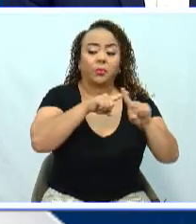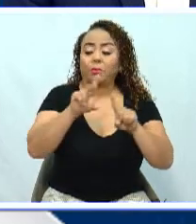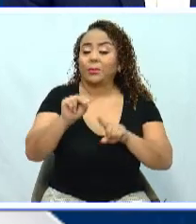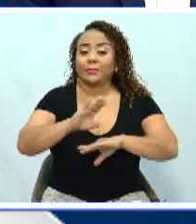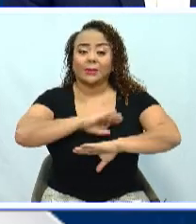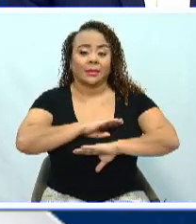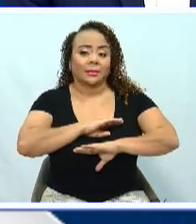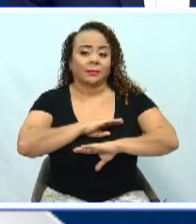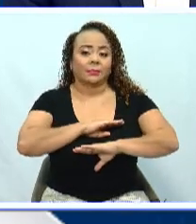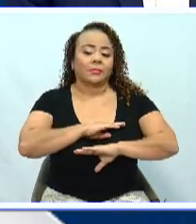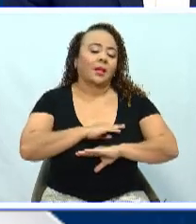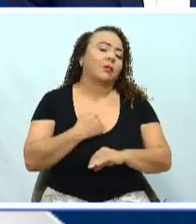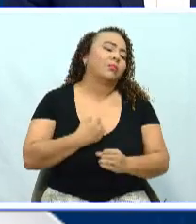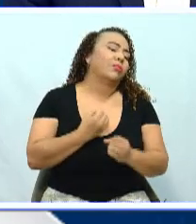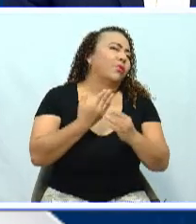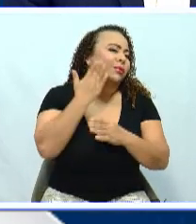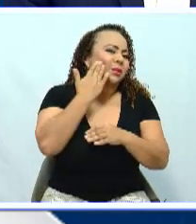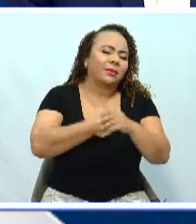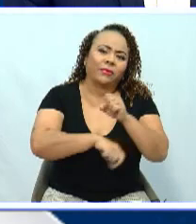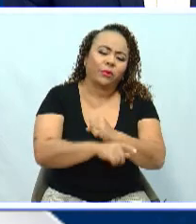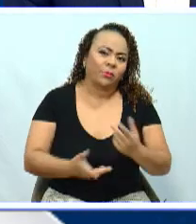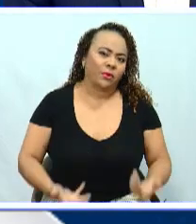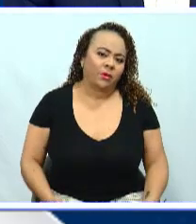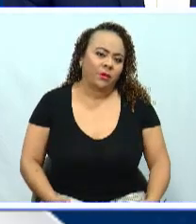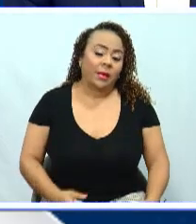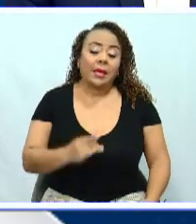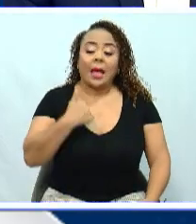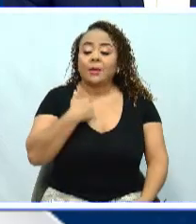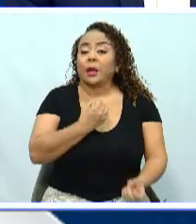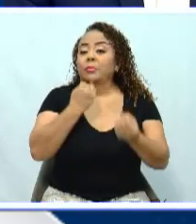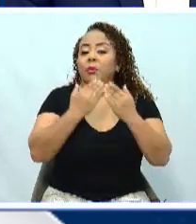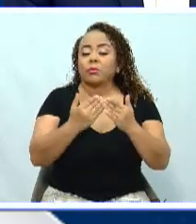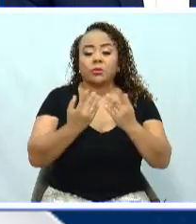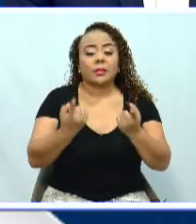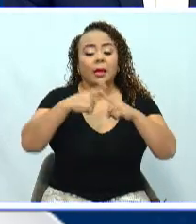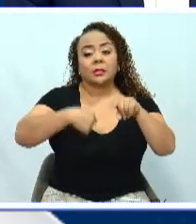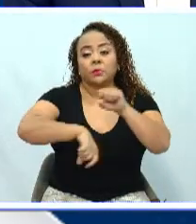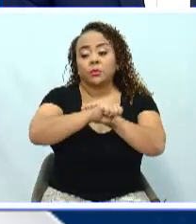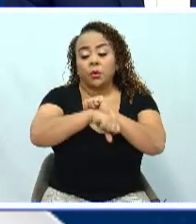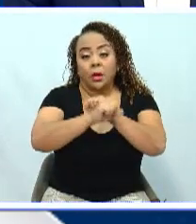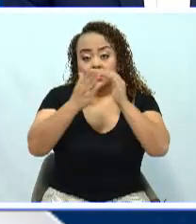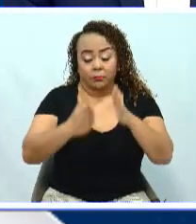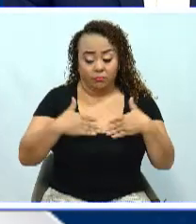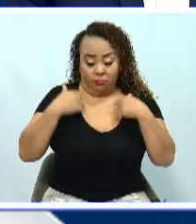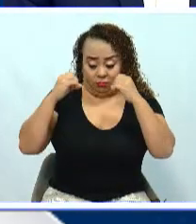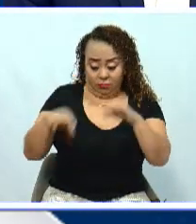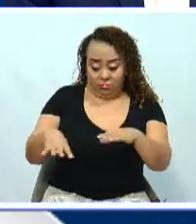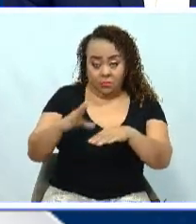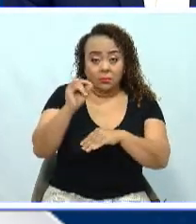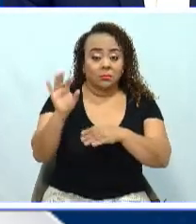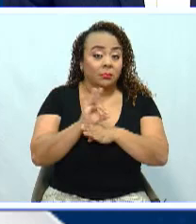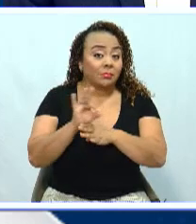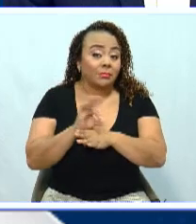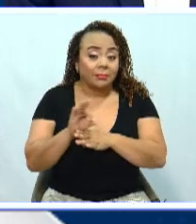alcanza hay muchos que saben mucho el fútbol mi querido Monte Y hay muchos grandes futbolistas que se retiran y quieren ser entrenadores y no sirven